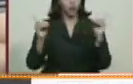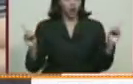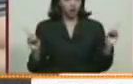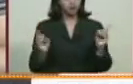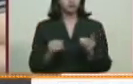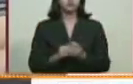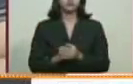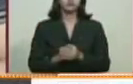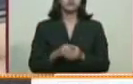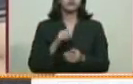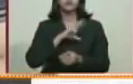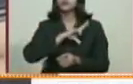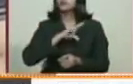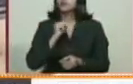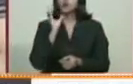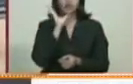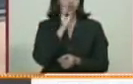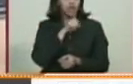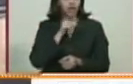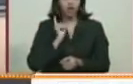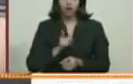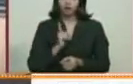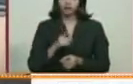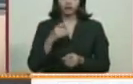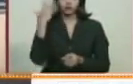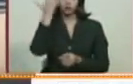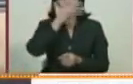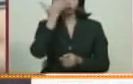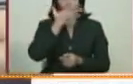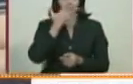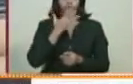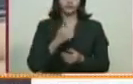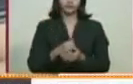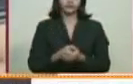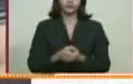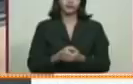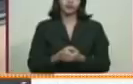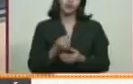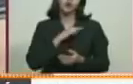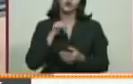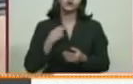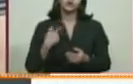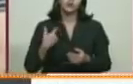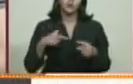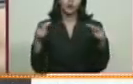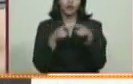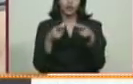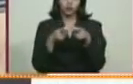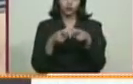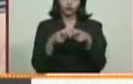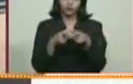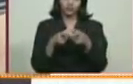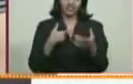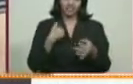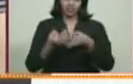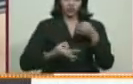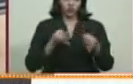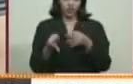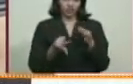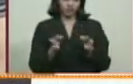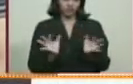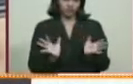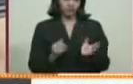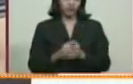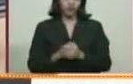no debe haber dudas. De hecho, fíjate, nosotros tuvimos una reunión que yo califico de cordial con el